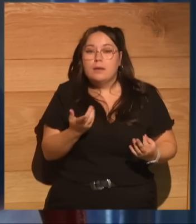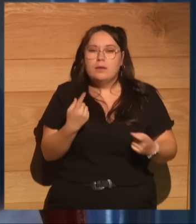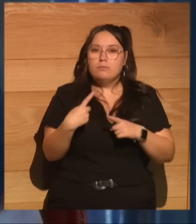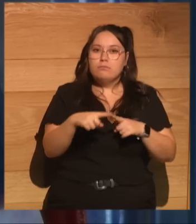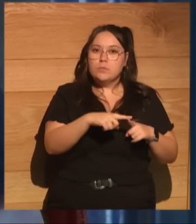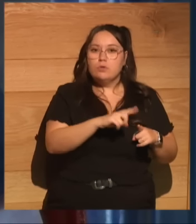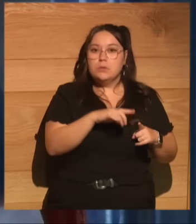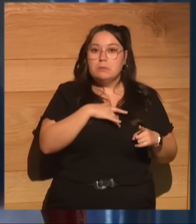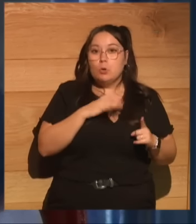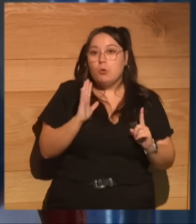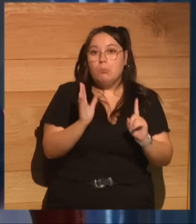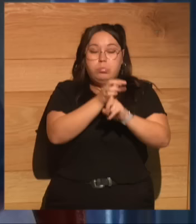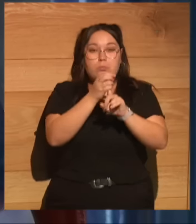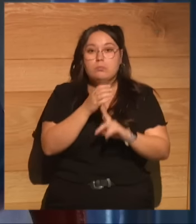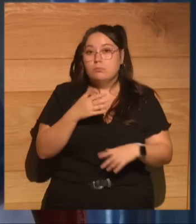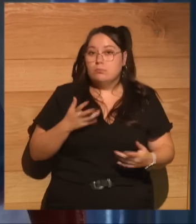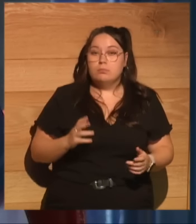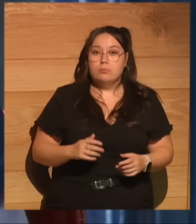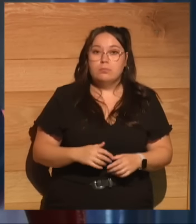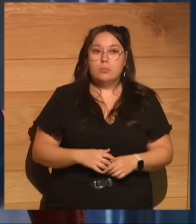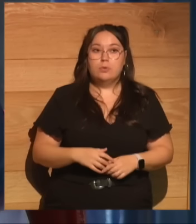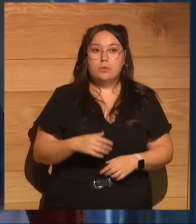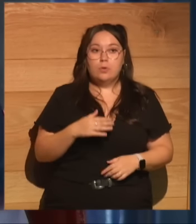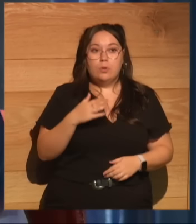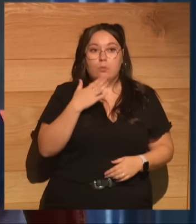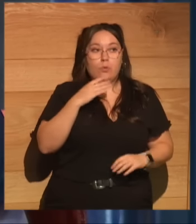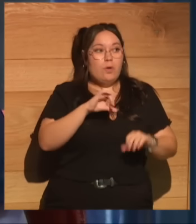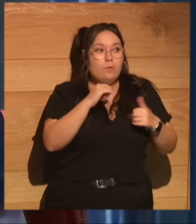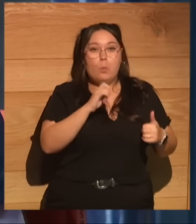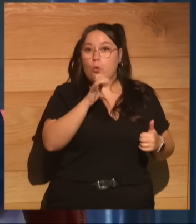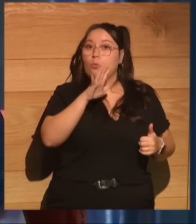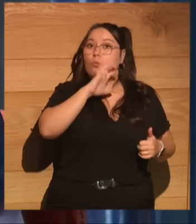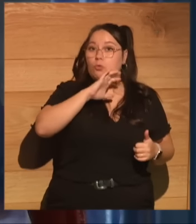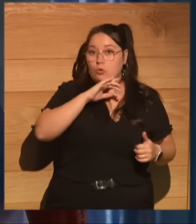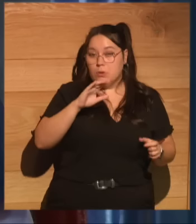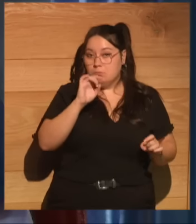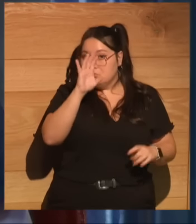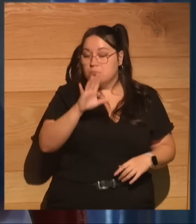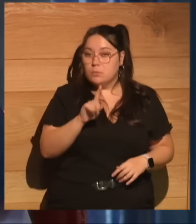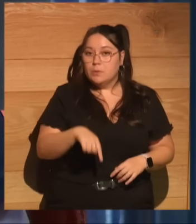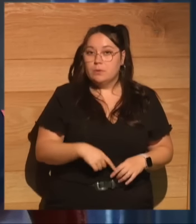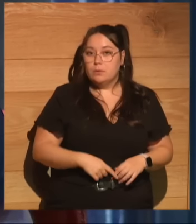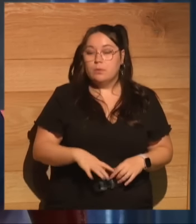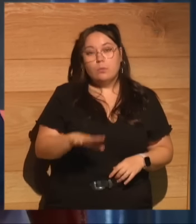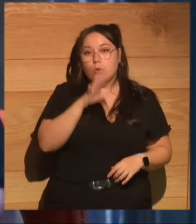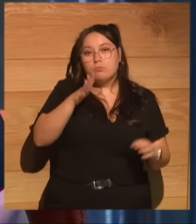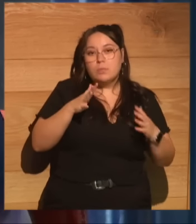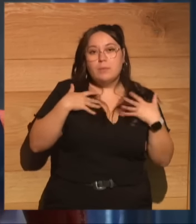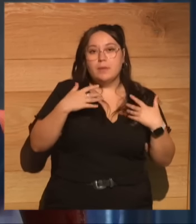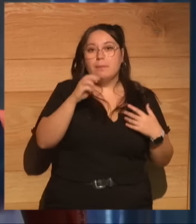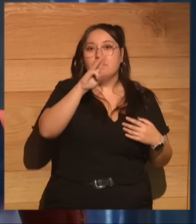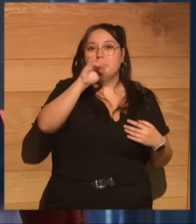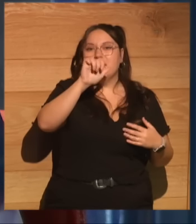cosas le suceden. O sea, le cae la dirección encima de una forma un poco curiosa y muy sorprendente. O sea, de repente